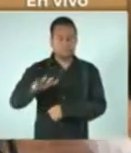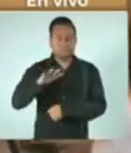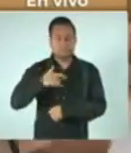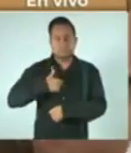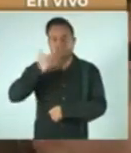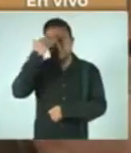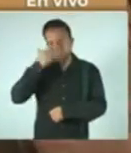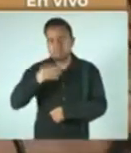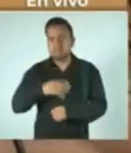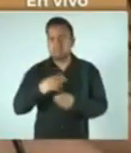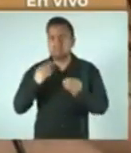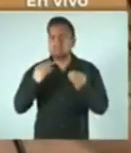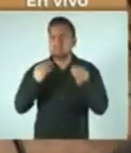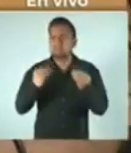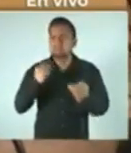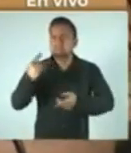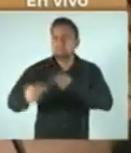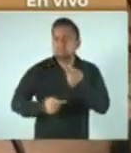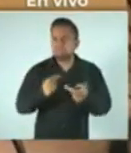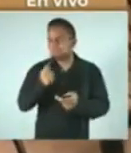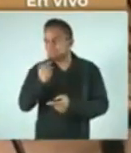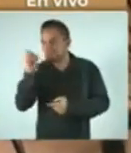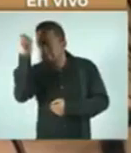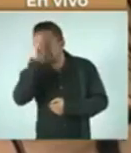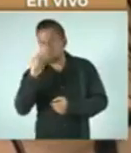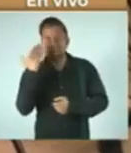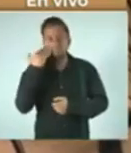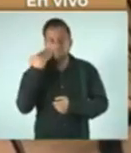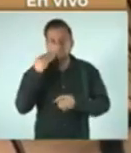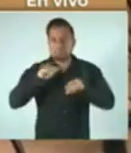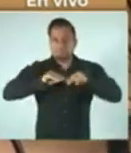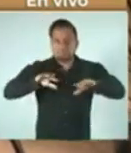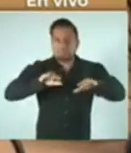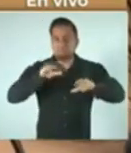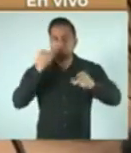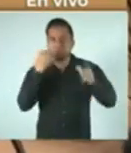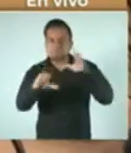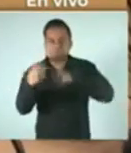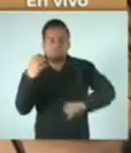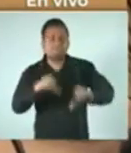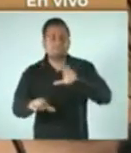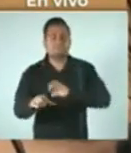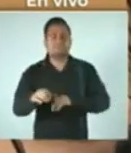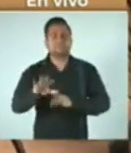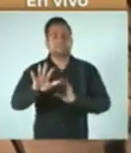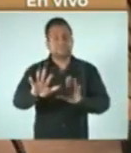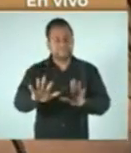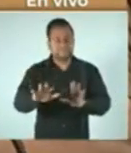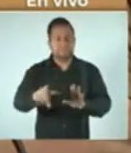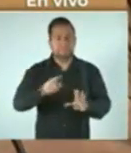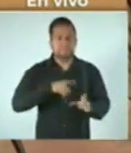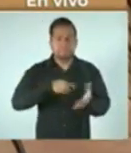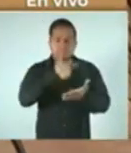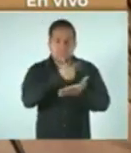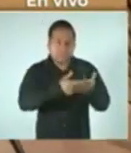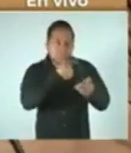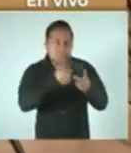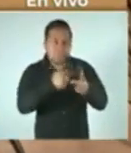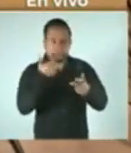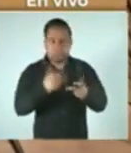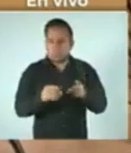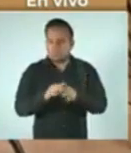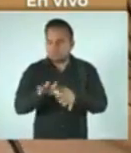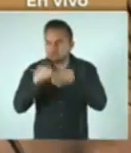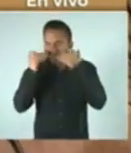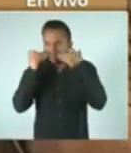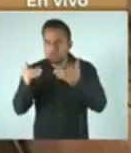muchos cuestionamientos, muchas opiniones en las redes, en los medios, pero tanto cuantitativamente como cualitativamente,